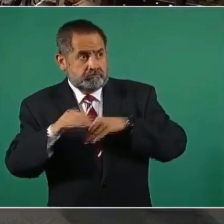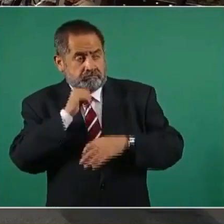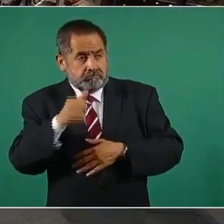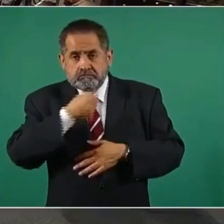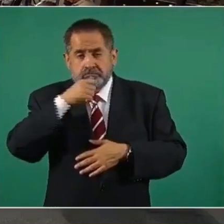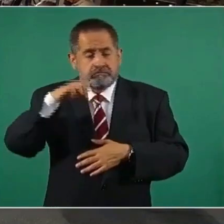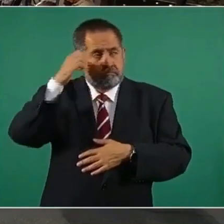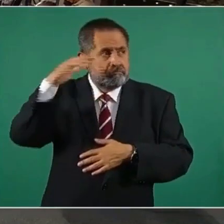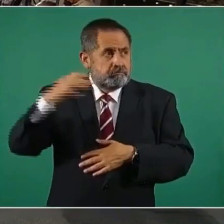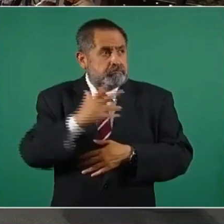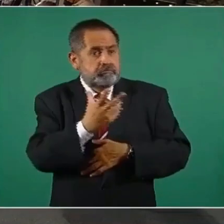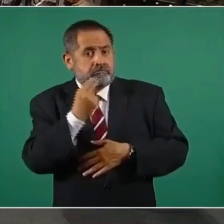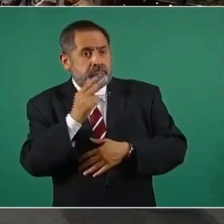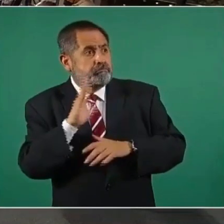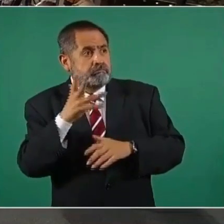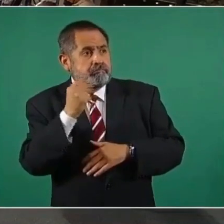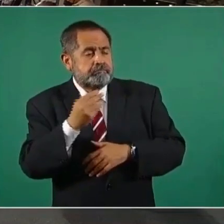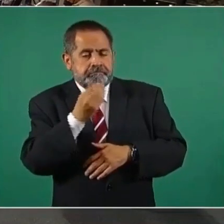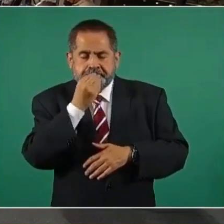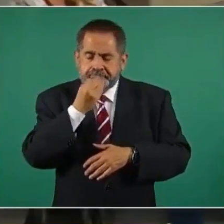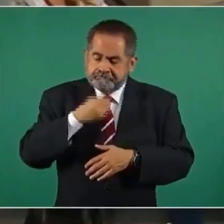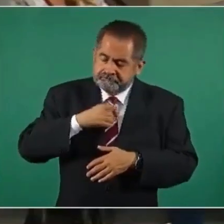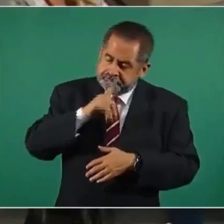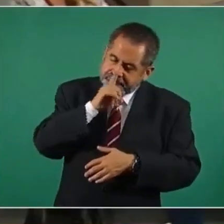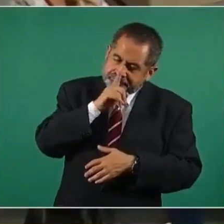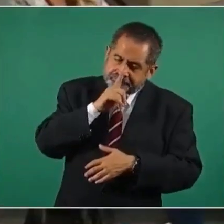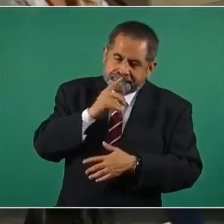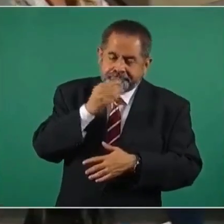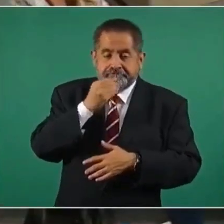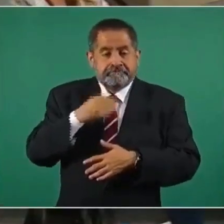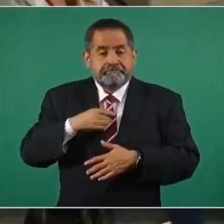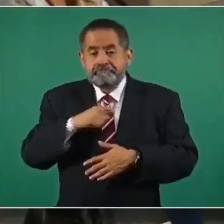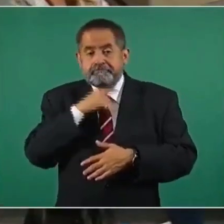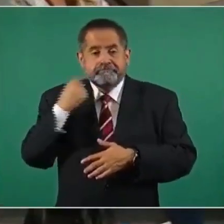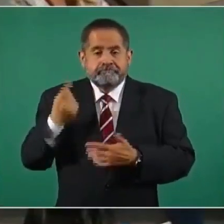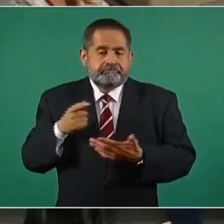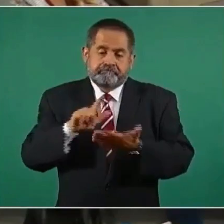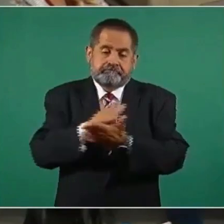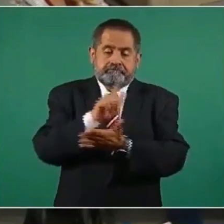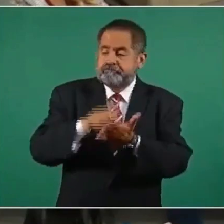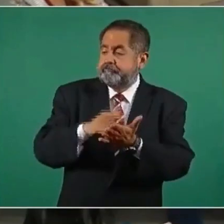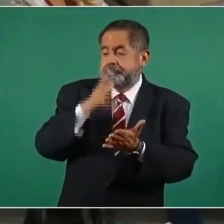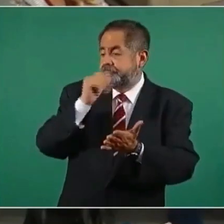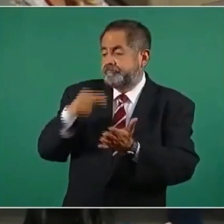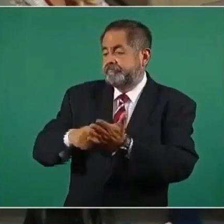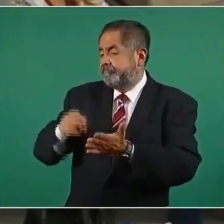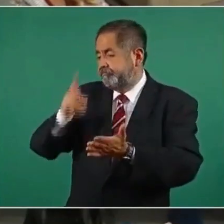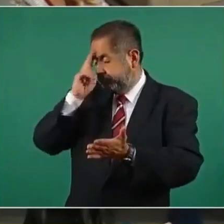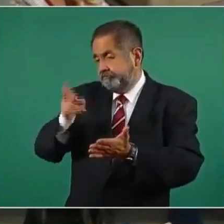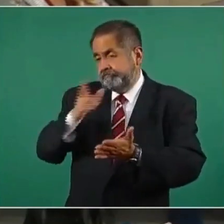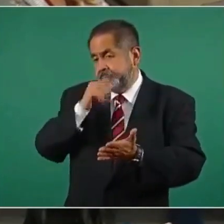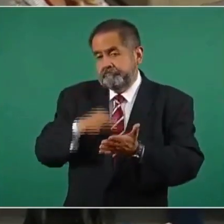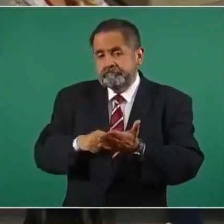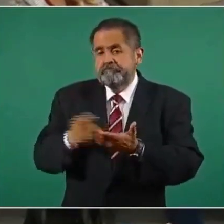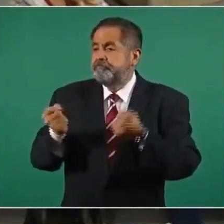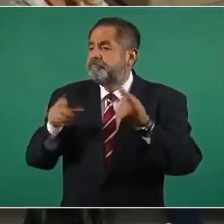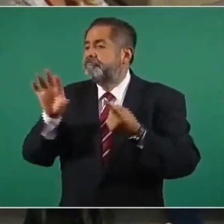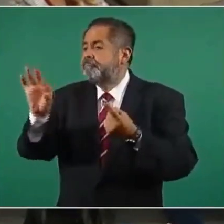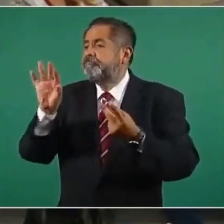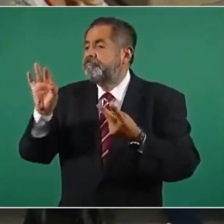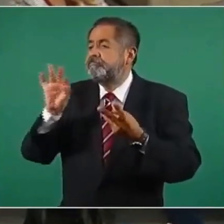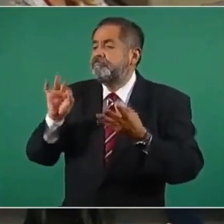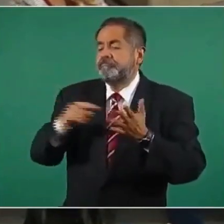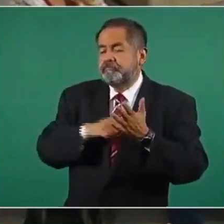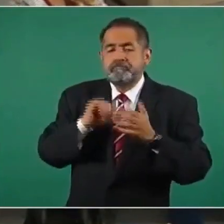adultos mayores, y ellos se quedaron así, pues ya no, o sea, ya no se va a poder, tenemos que escoger, y gente que sí ya se le va a dar